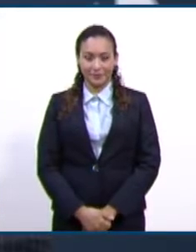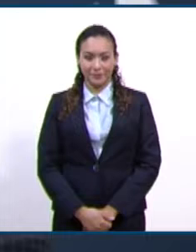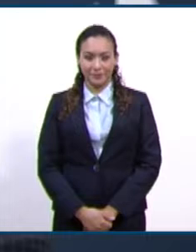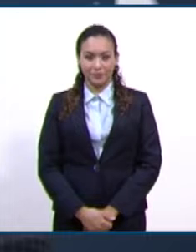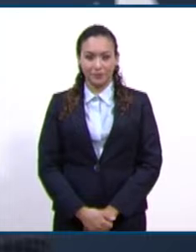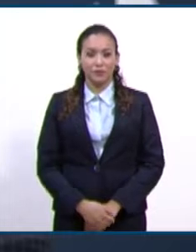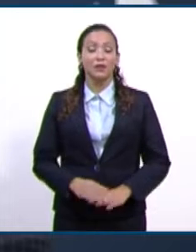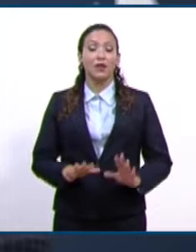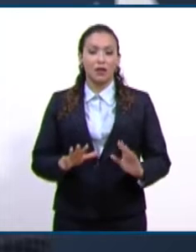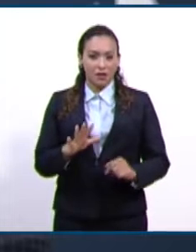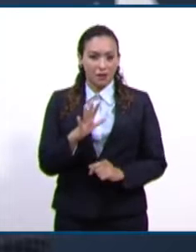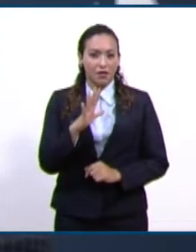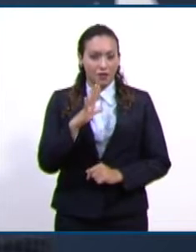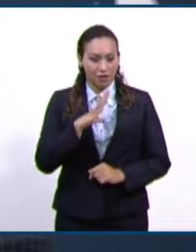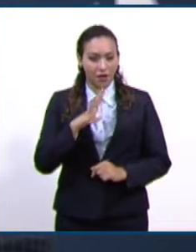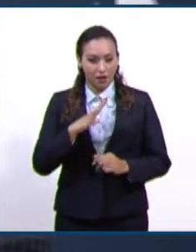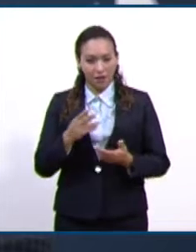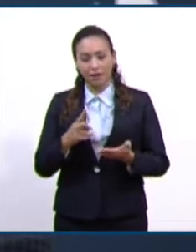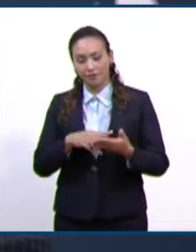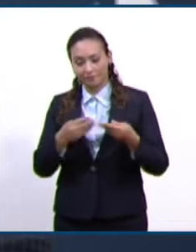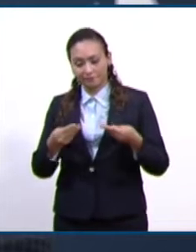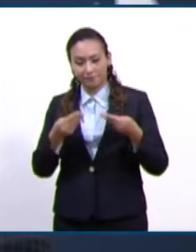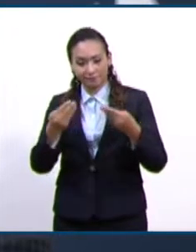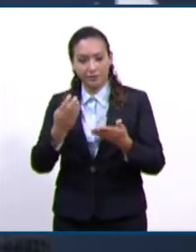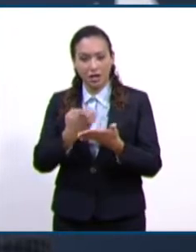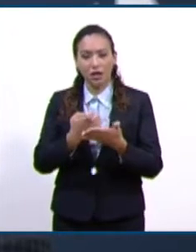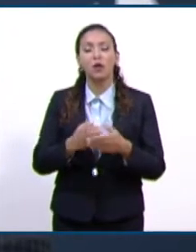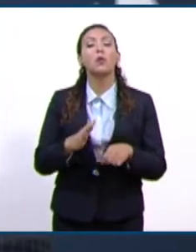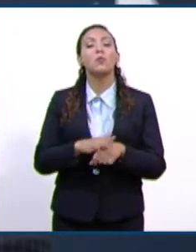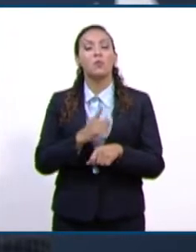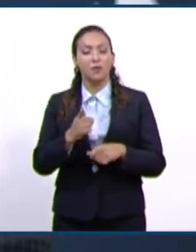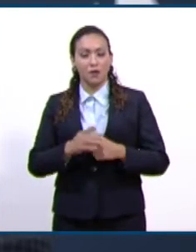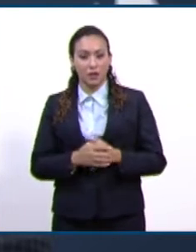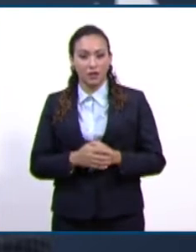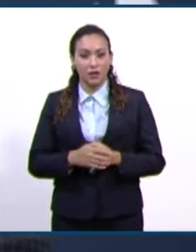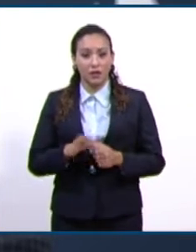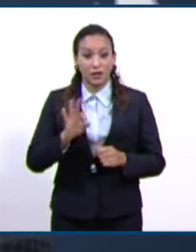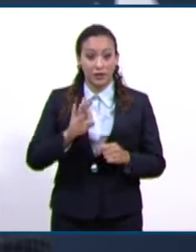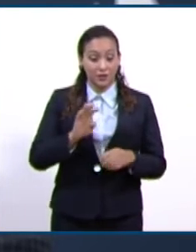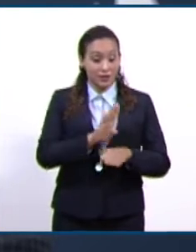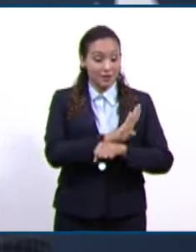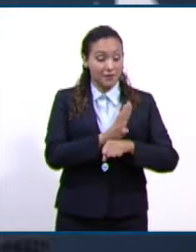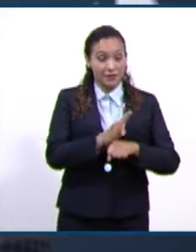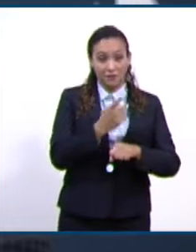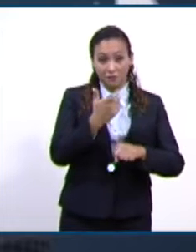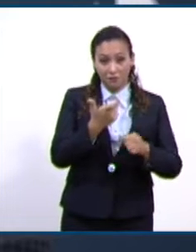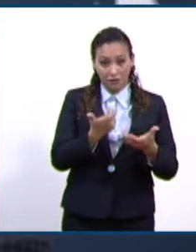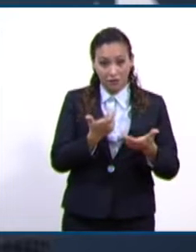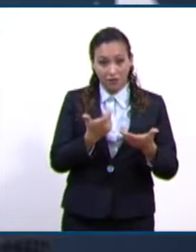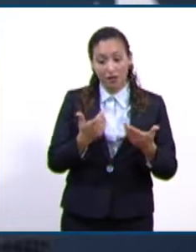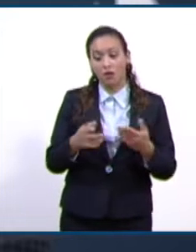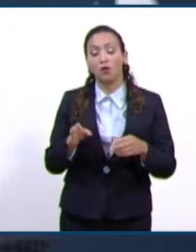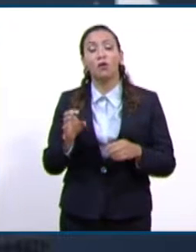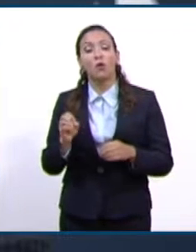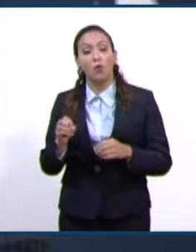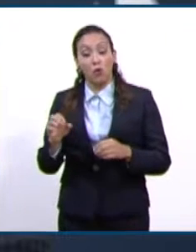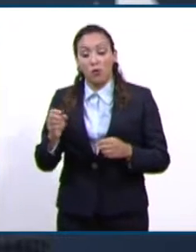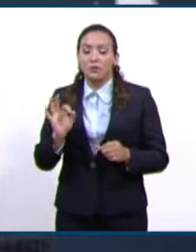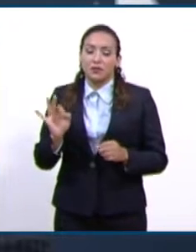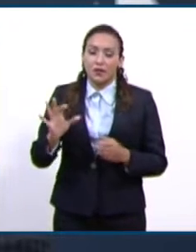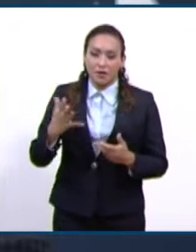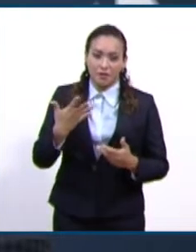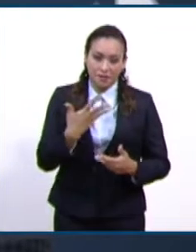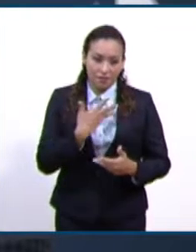valor económico a la vida humana, el cual en algunas ocasiones será menor al beneficio alcanzado por, digamos, un proyecto